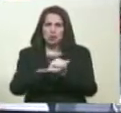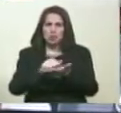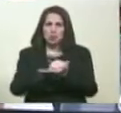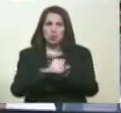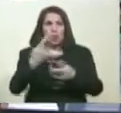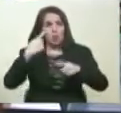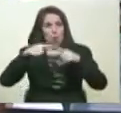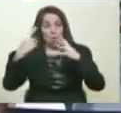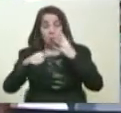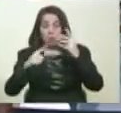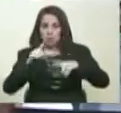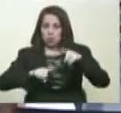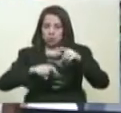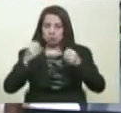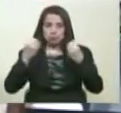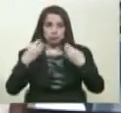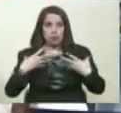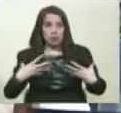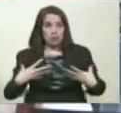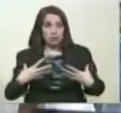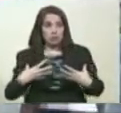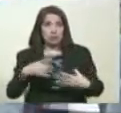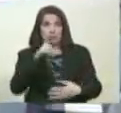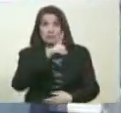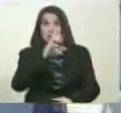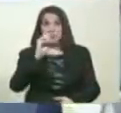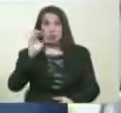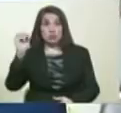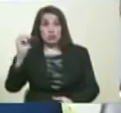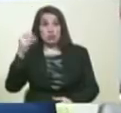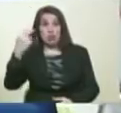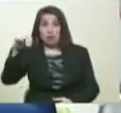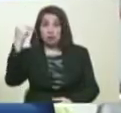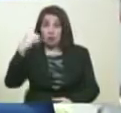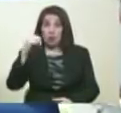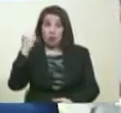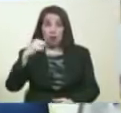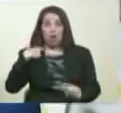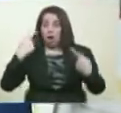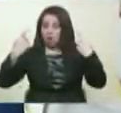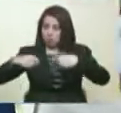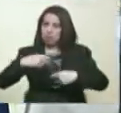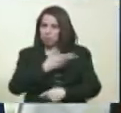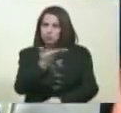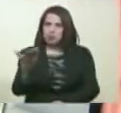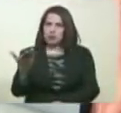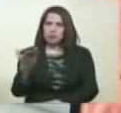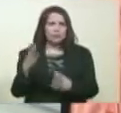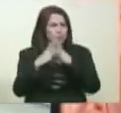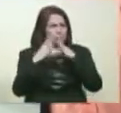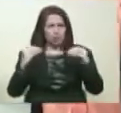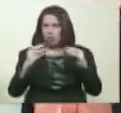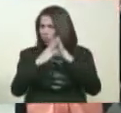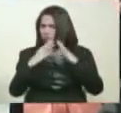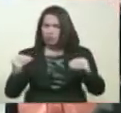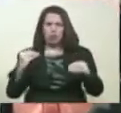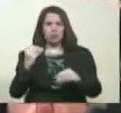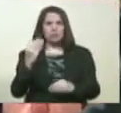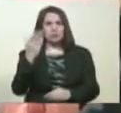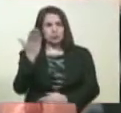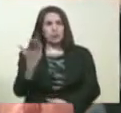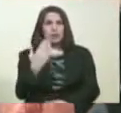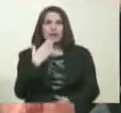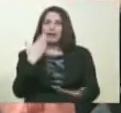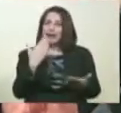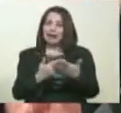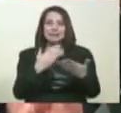Fabricado multiuso. En Venezuela. Multiuso. Todo es 100% nacional. 100% nacional. Correcto. Yo apuesto por ustedes. Todo, me la juego completo. Muchas gracias. Lo que le